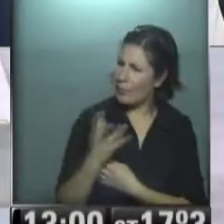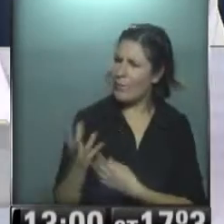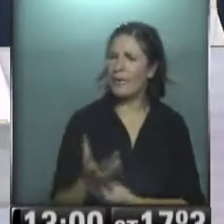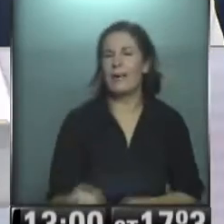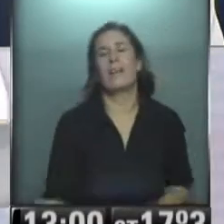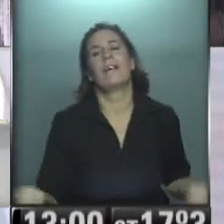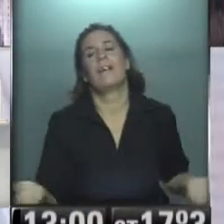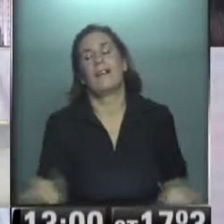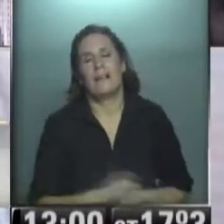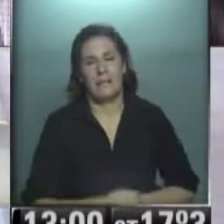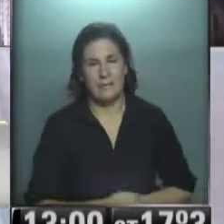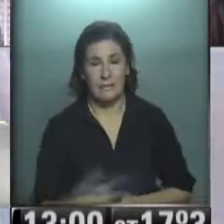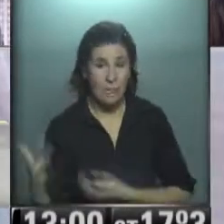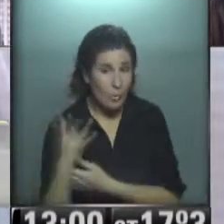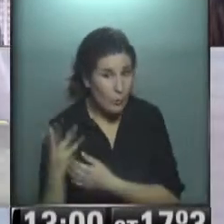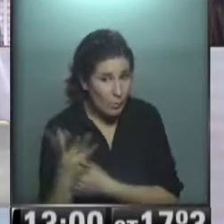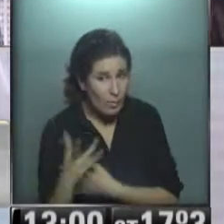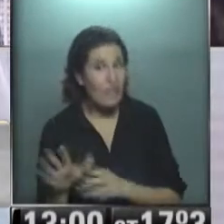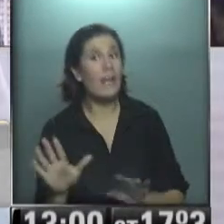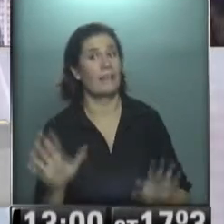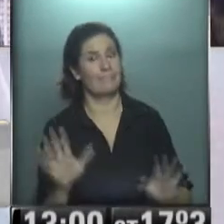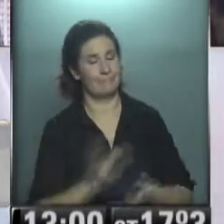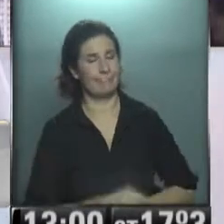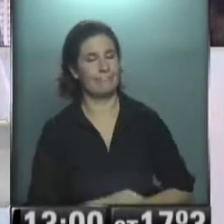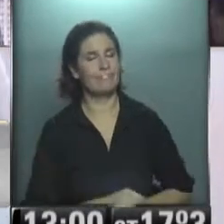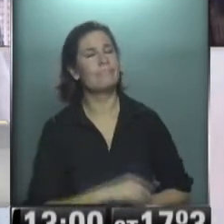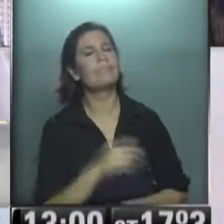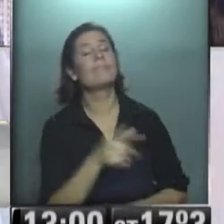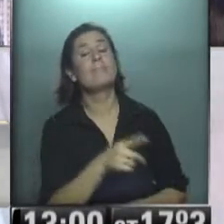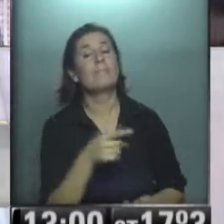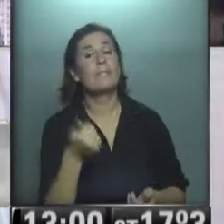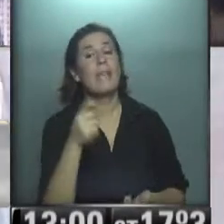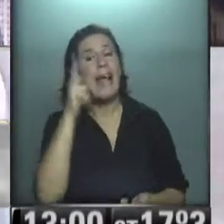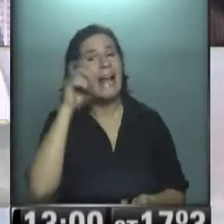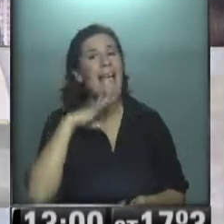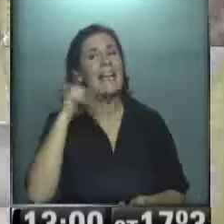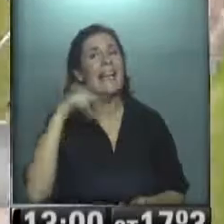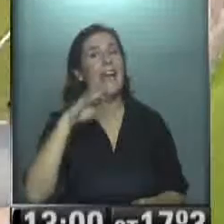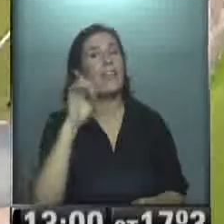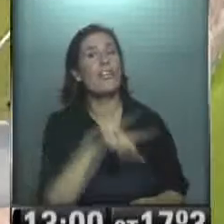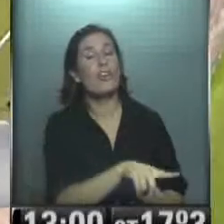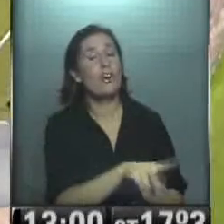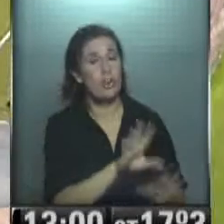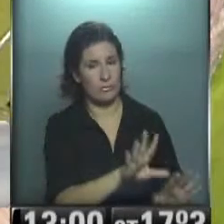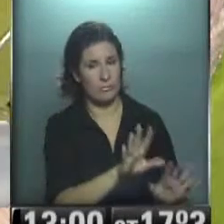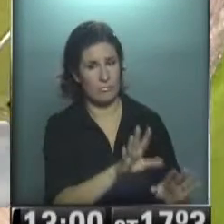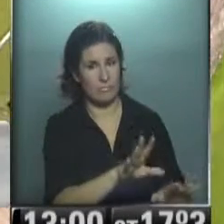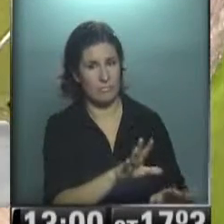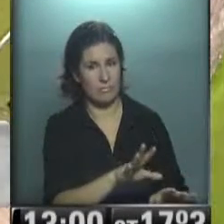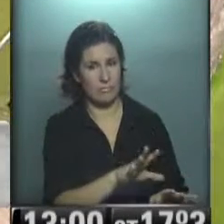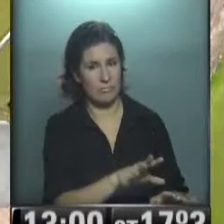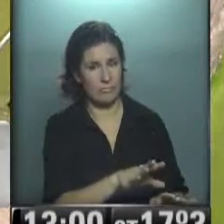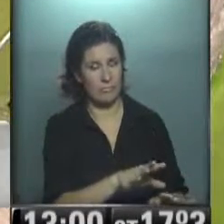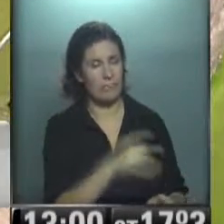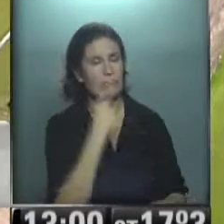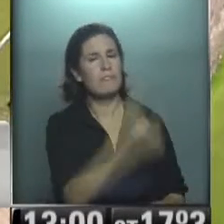Che, Ale, no, se sabe. No, me está desafiando, mire, empiezo a hacer. Sí. Alejandro, se sí, sabe. Mira, ahora... esto, por ejemplo. Sí, esto. Sí.